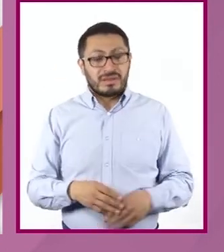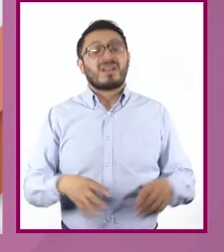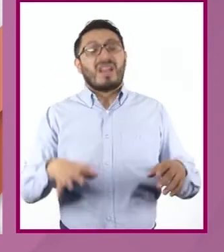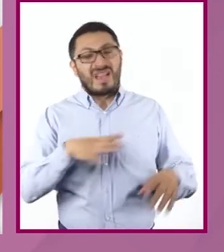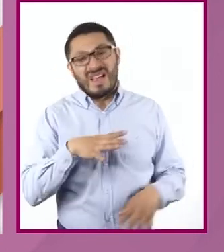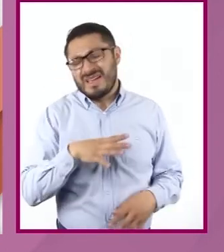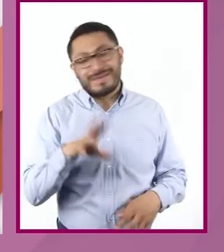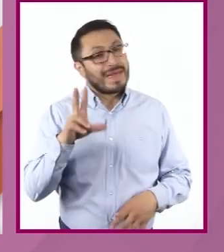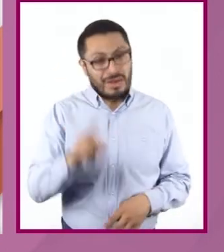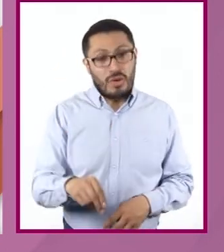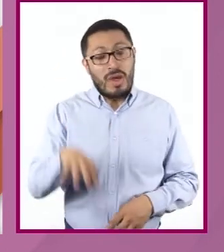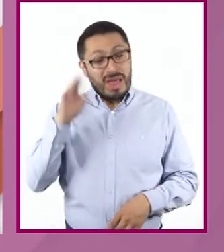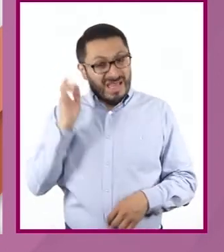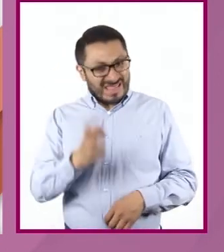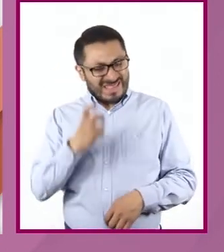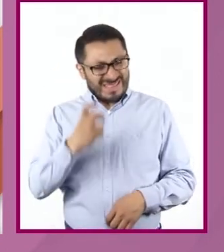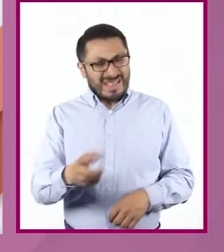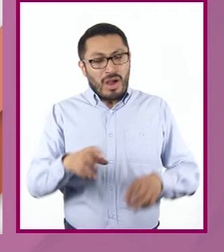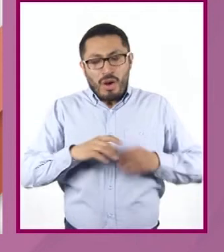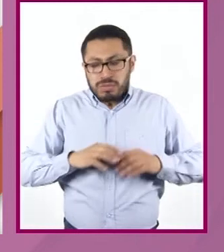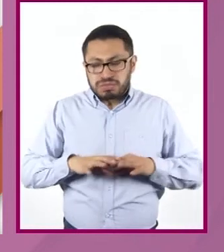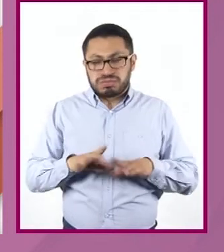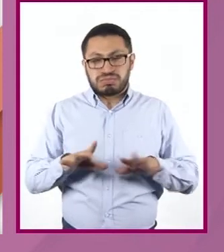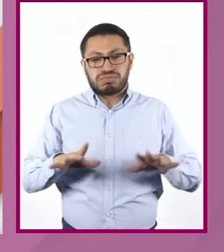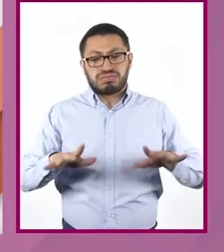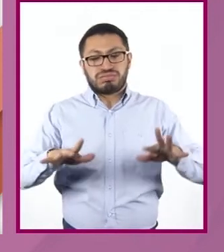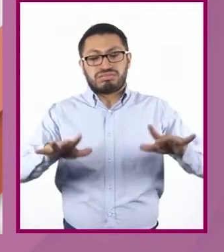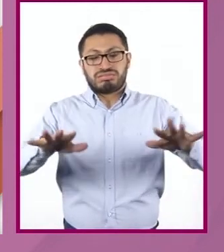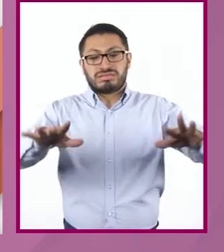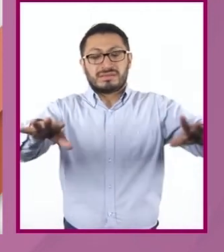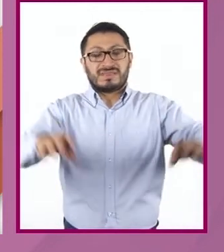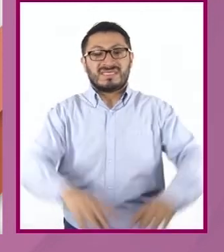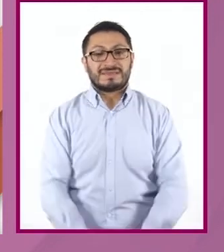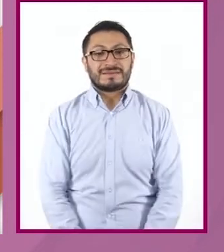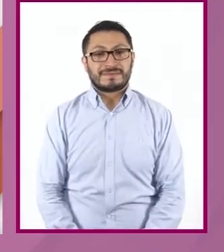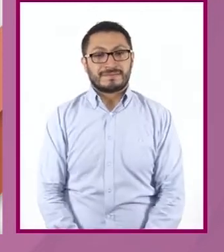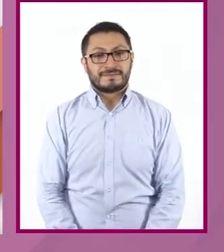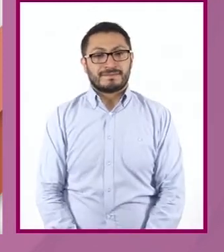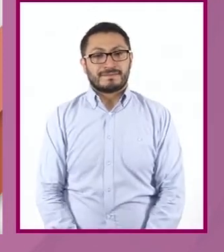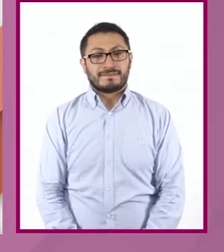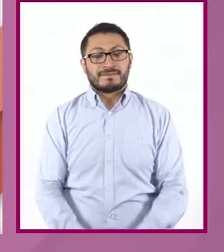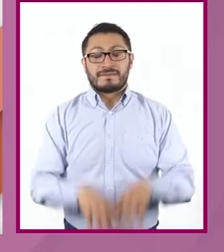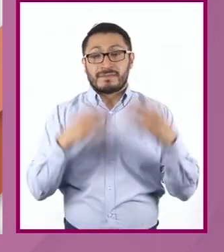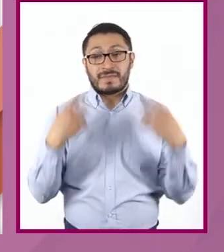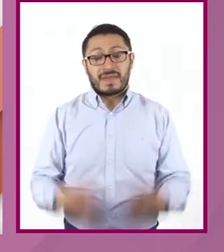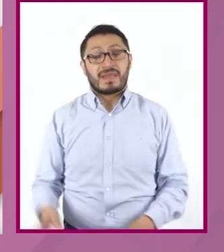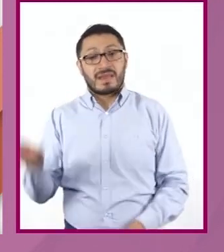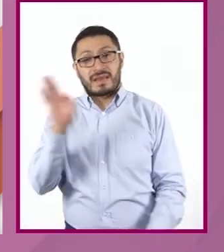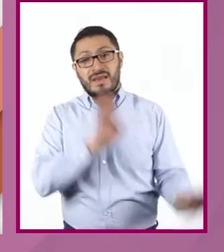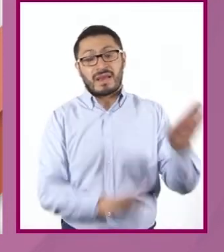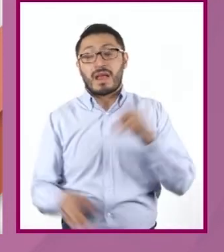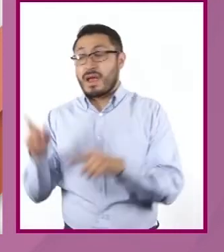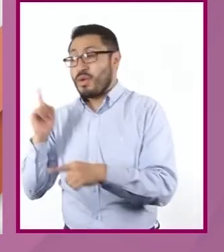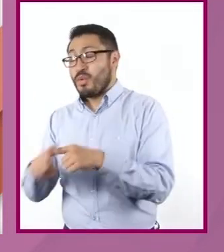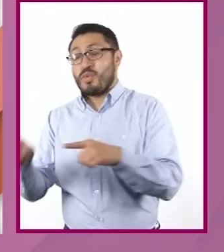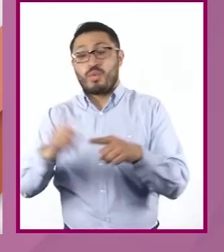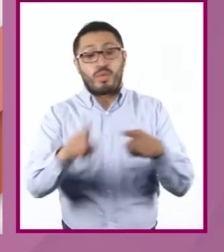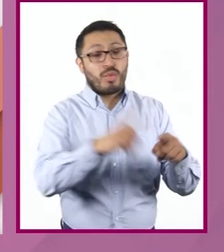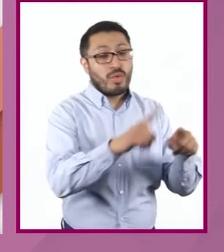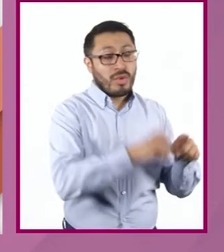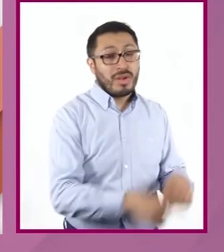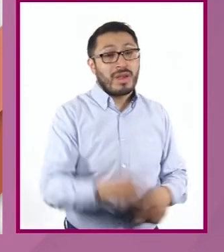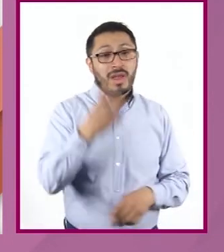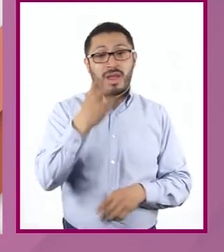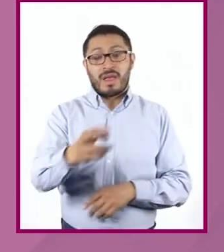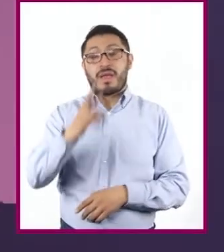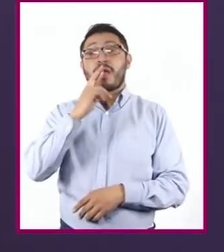de vida, sino que ésta se encuentre por todas partes. Y la enorme biodiversidad existente es